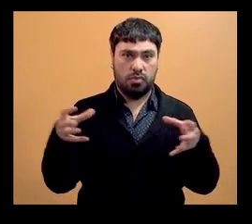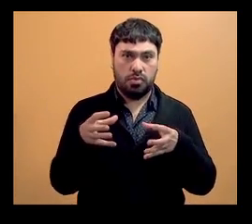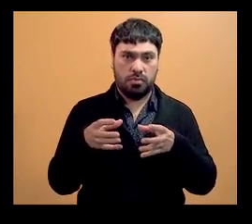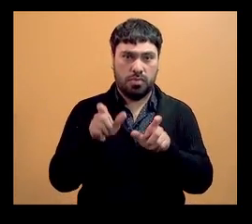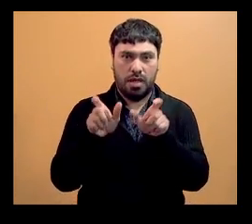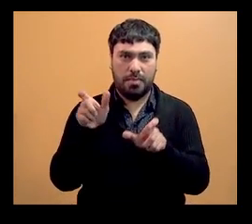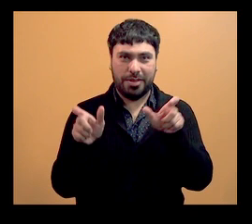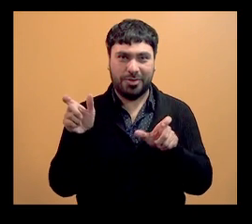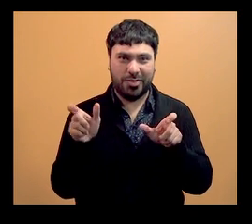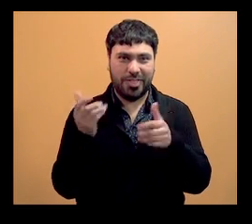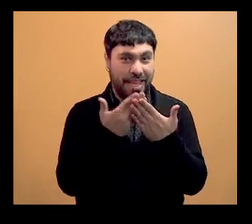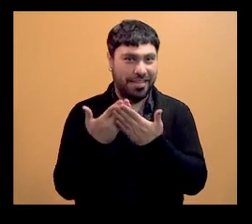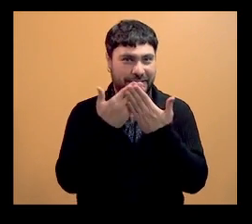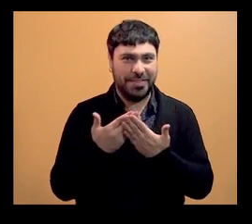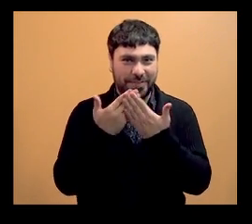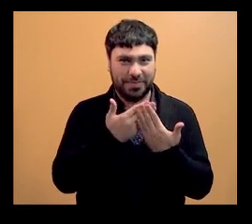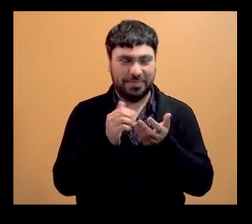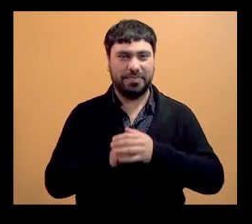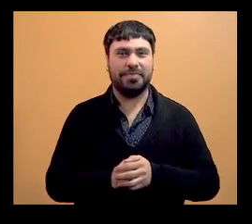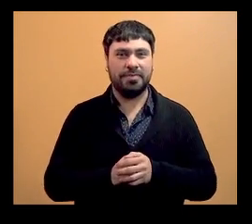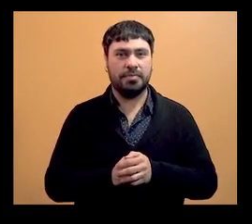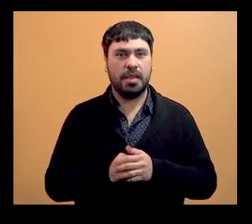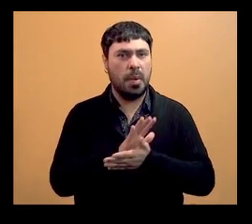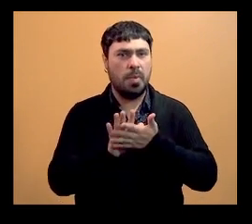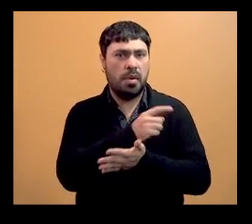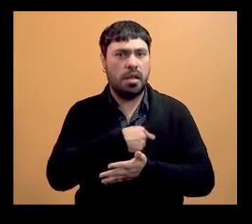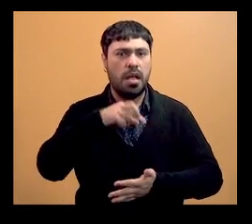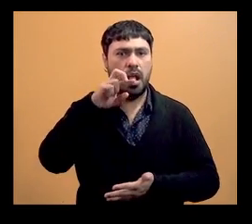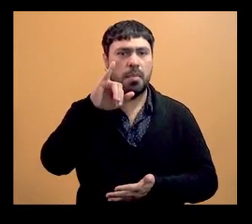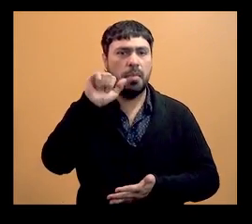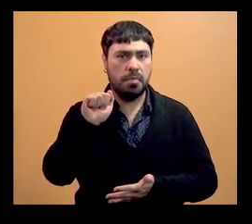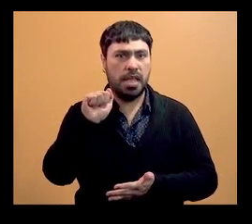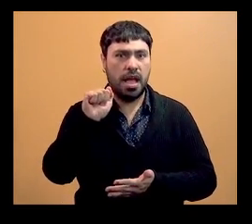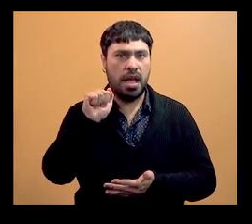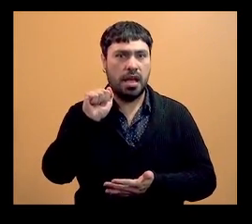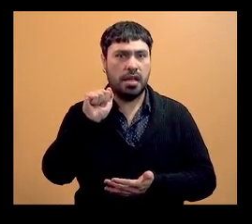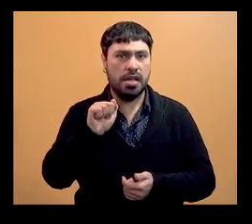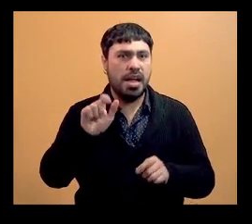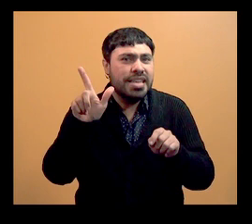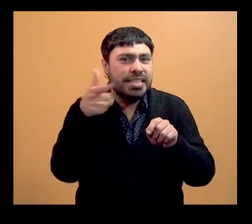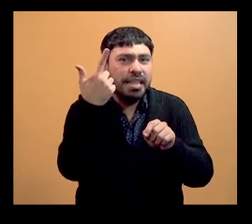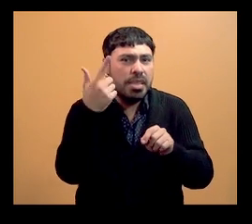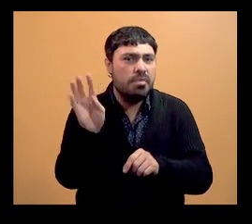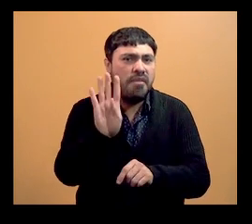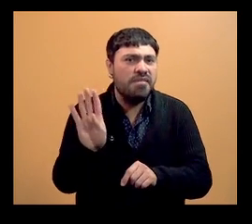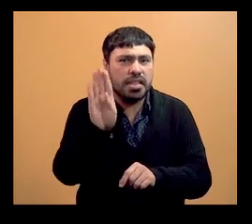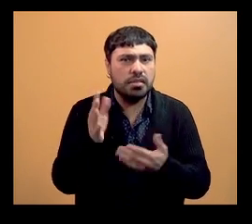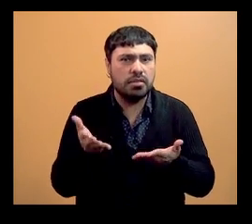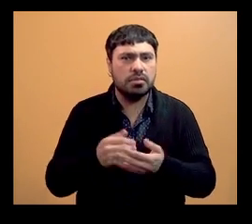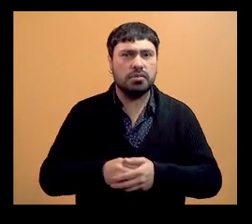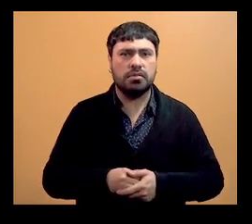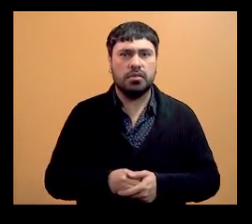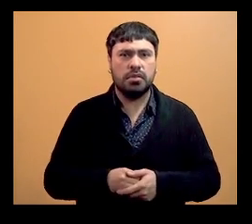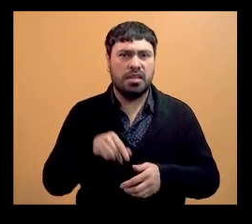grupo de estudiantes, Pía Sandoval, de séptimo, un poquito volviendo a la historia